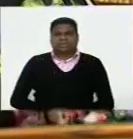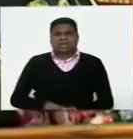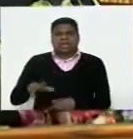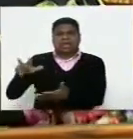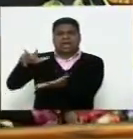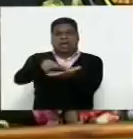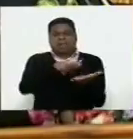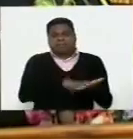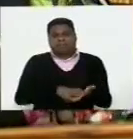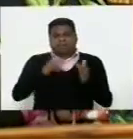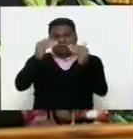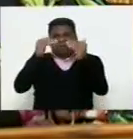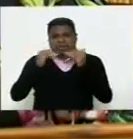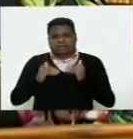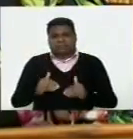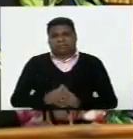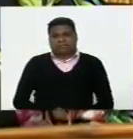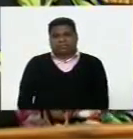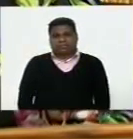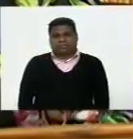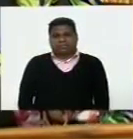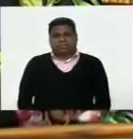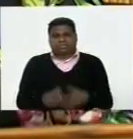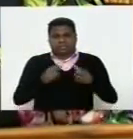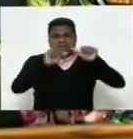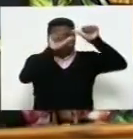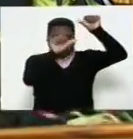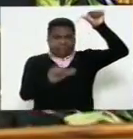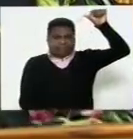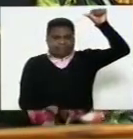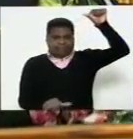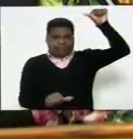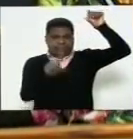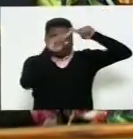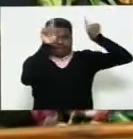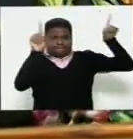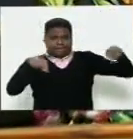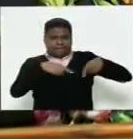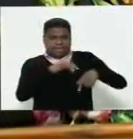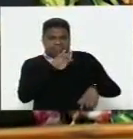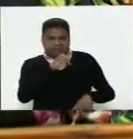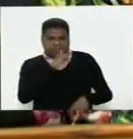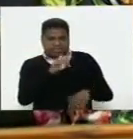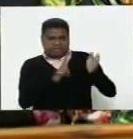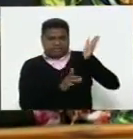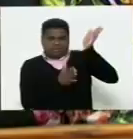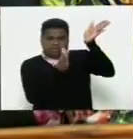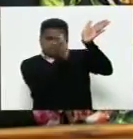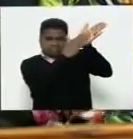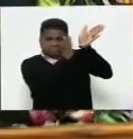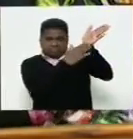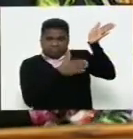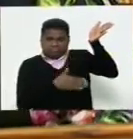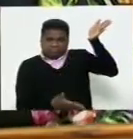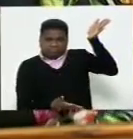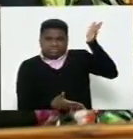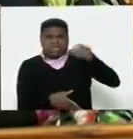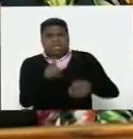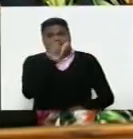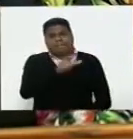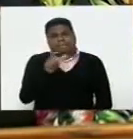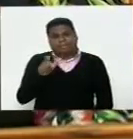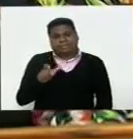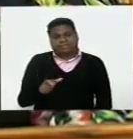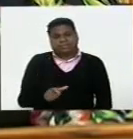aprobado. Siguiente artículo. Cartel informativo, artículo 29. Las personas naturales o jurídicas